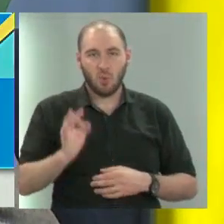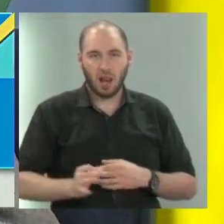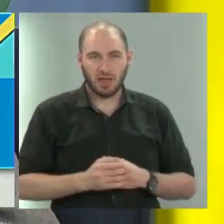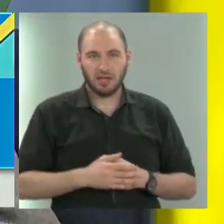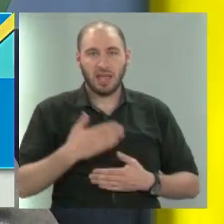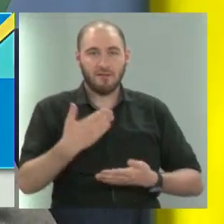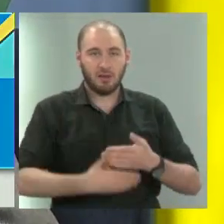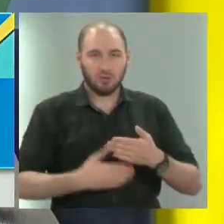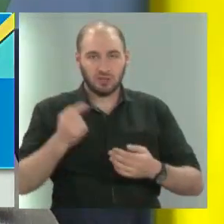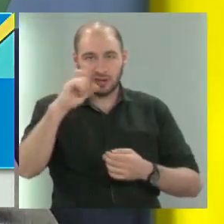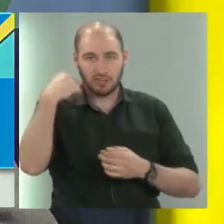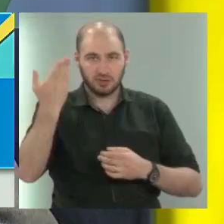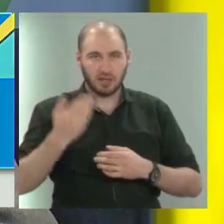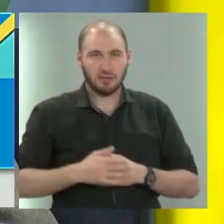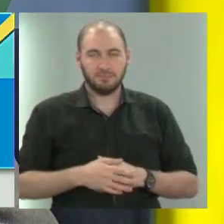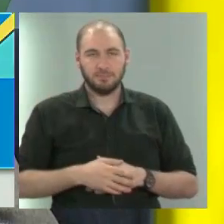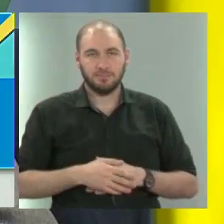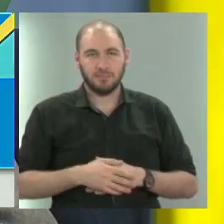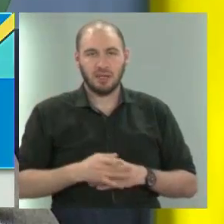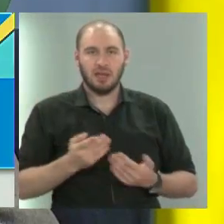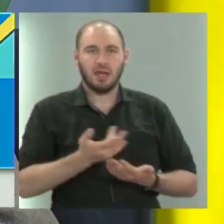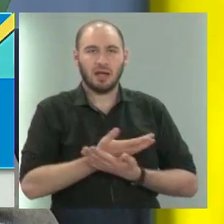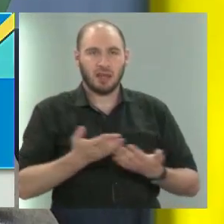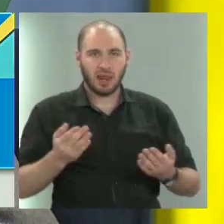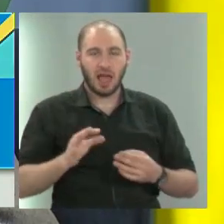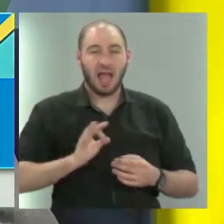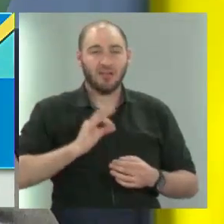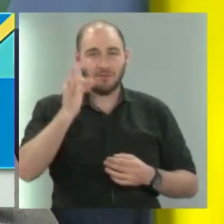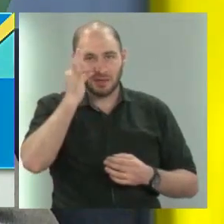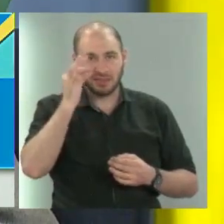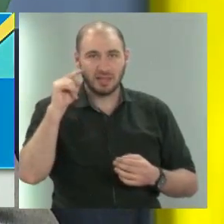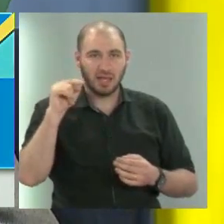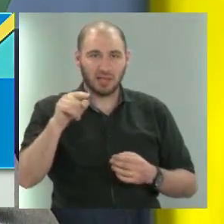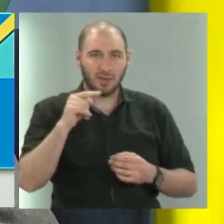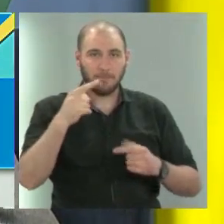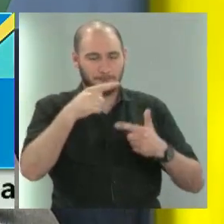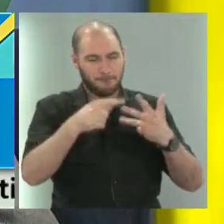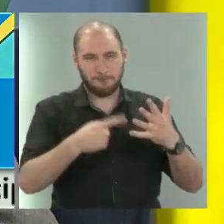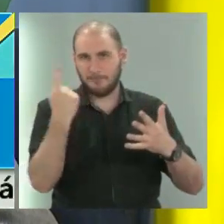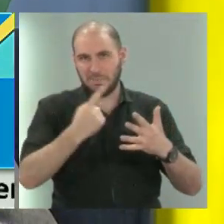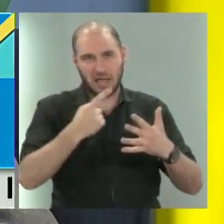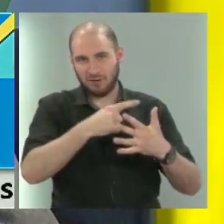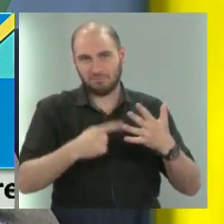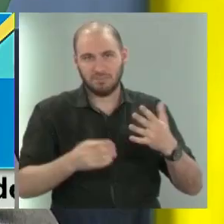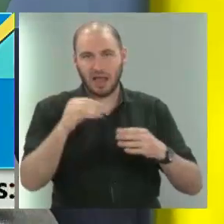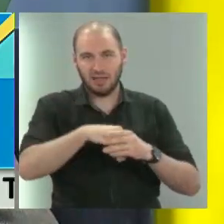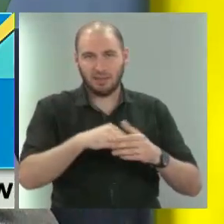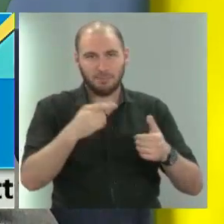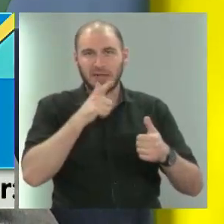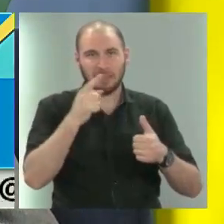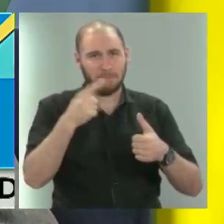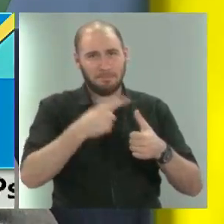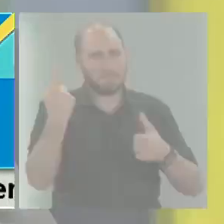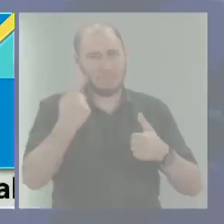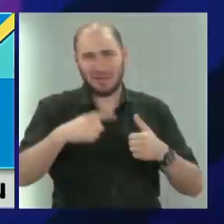son de evaluación internacional, generalmente hace más de 20 años que vienen saliendo entre los primeros puestos, por no decir el primero en